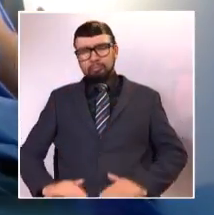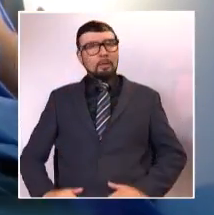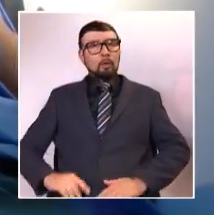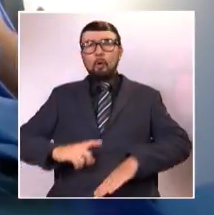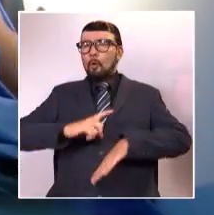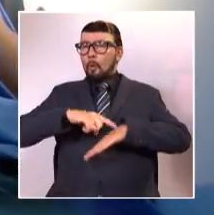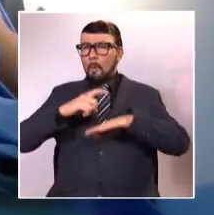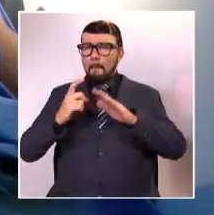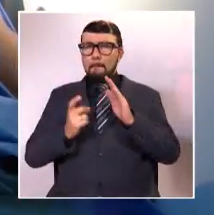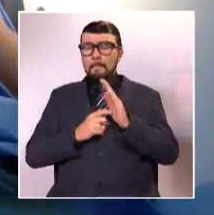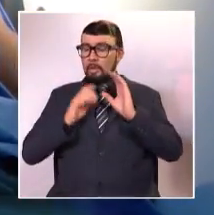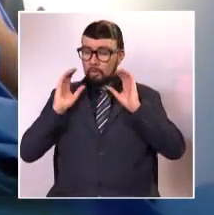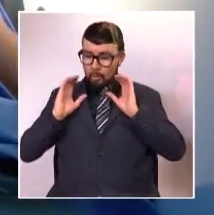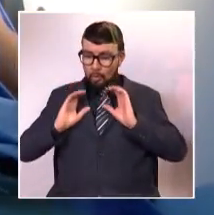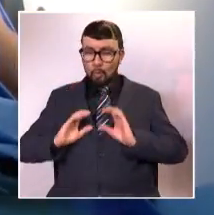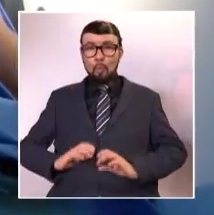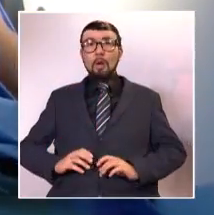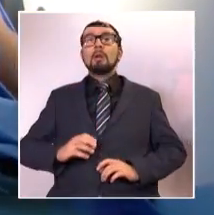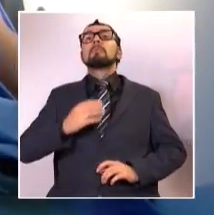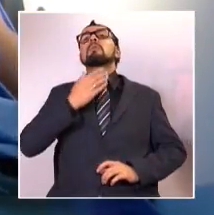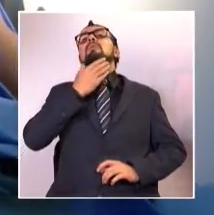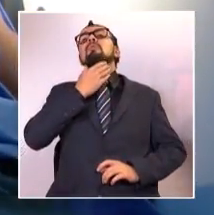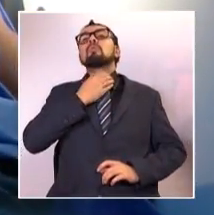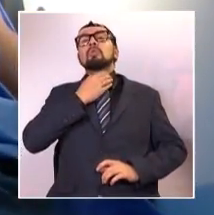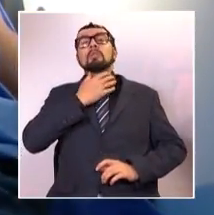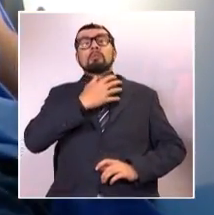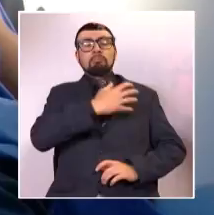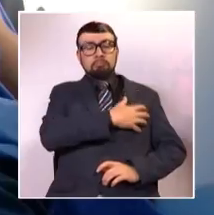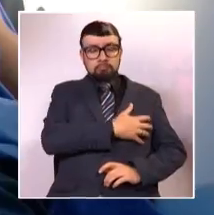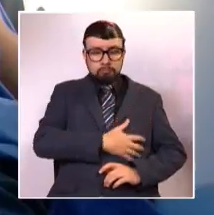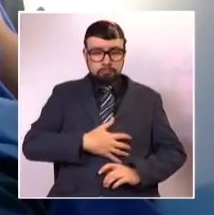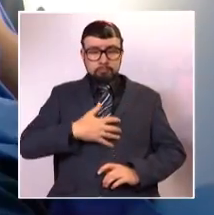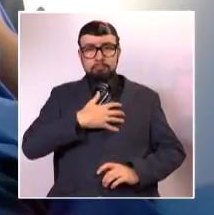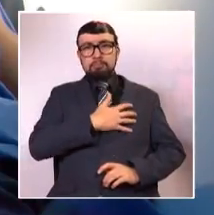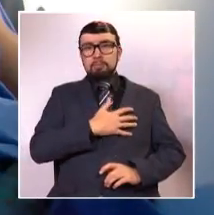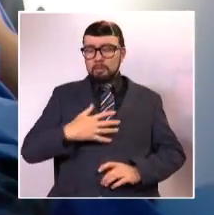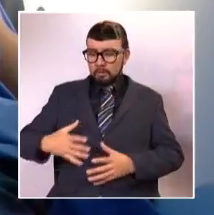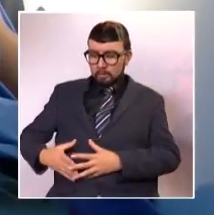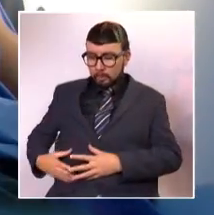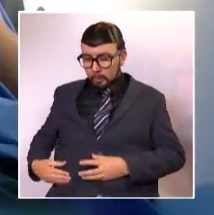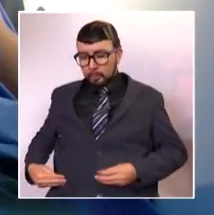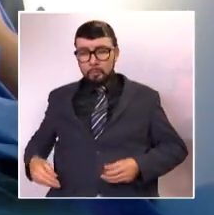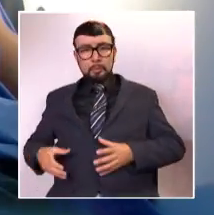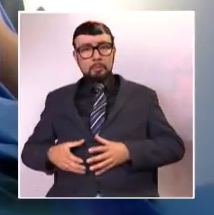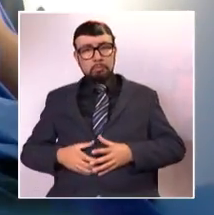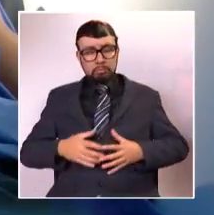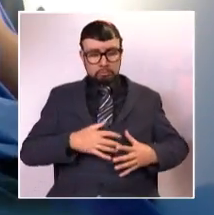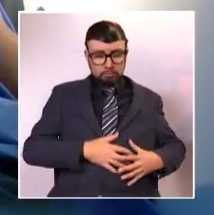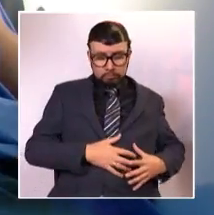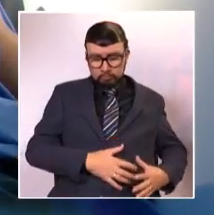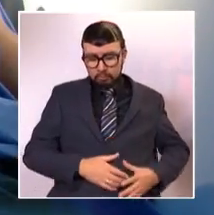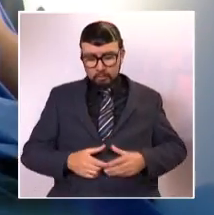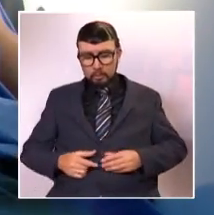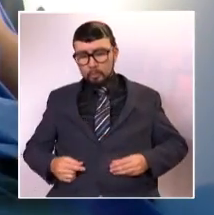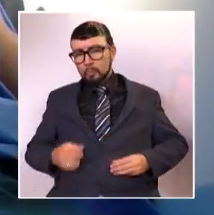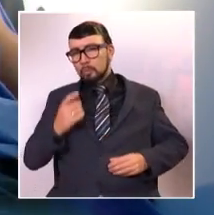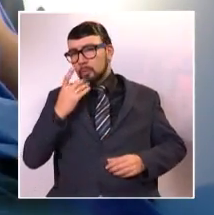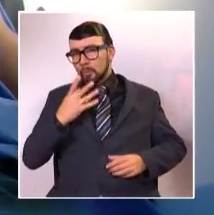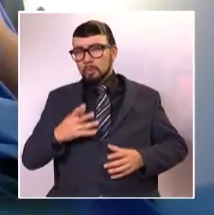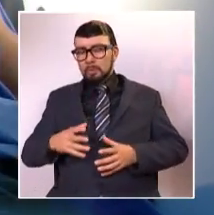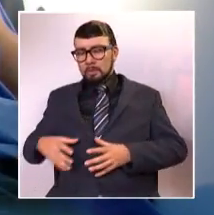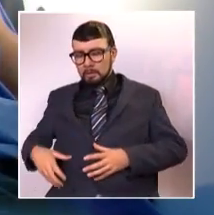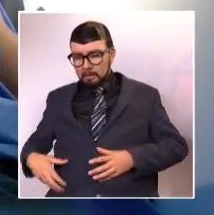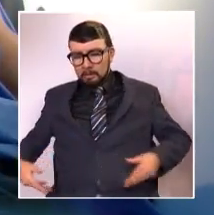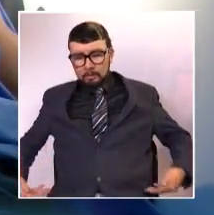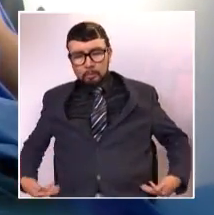nuestro cuerpo, todos nuestros órganos que se pueden ver con ecografía. Los hemos visto y hacemos un